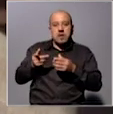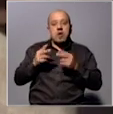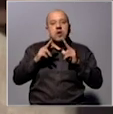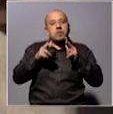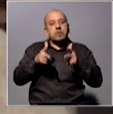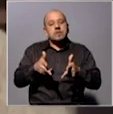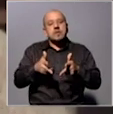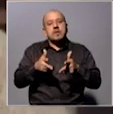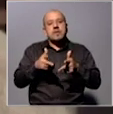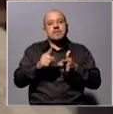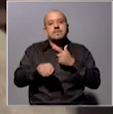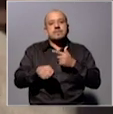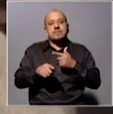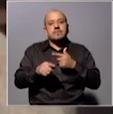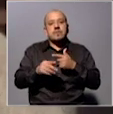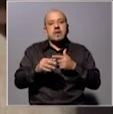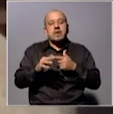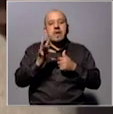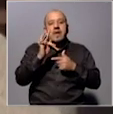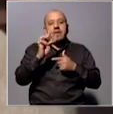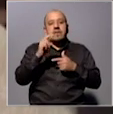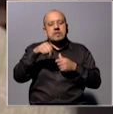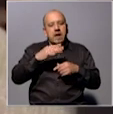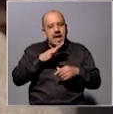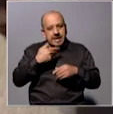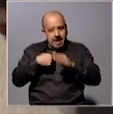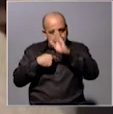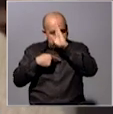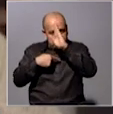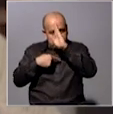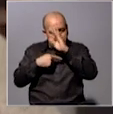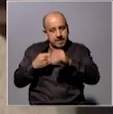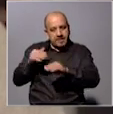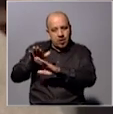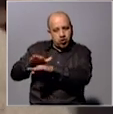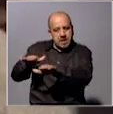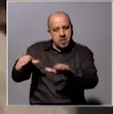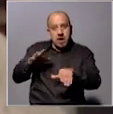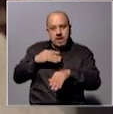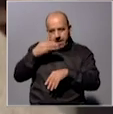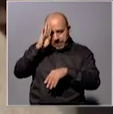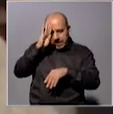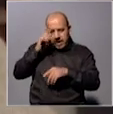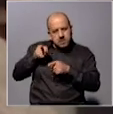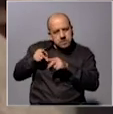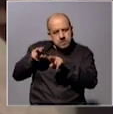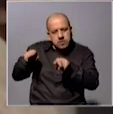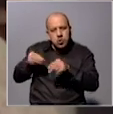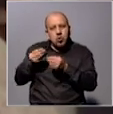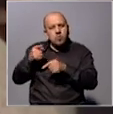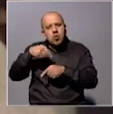decía Francesco Tonucci, uno debe aprender mucho de los niños, incluso a cómo debe ser una